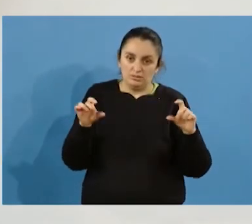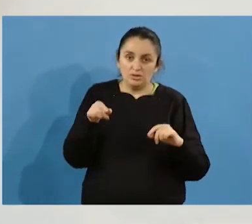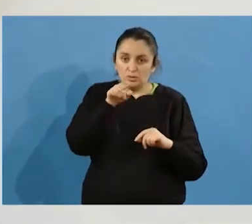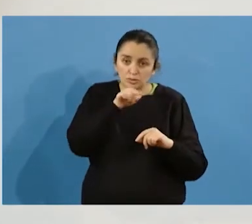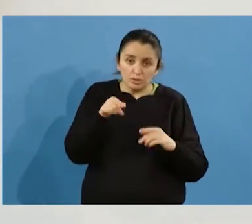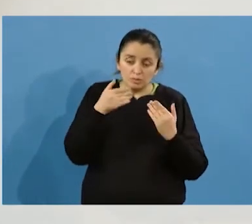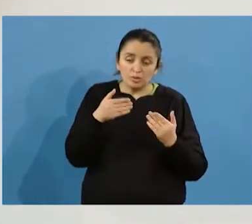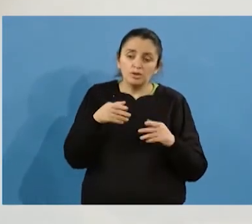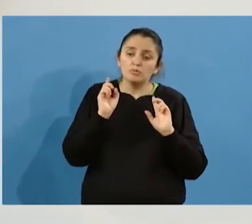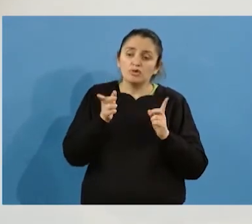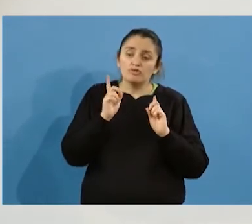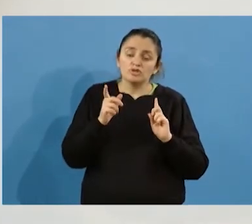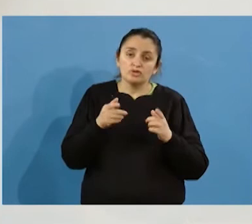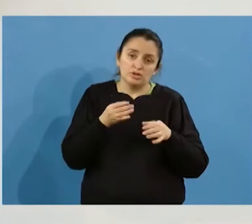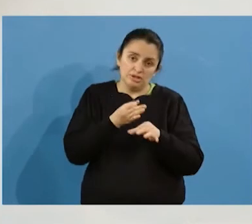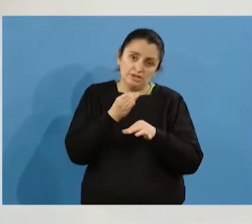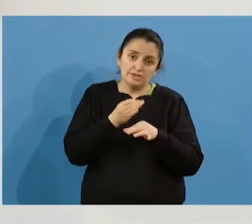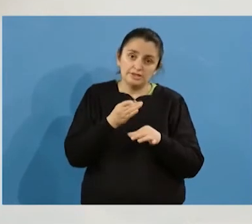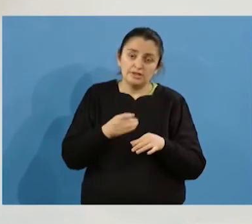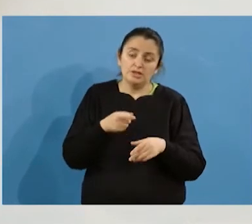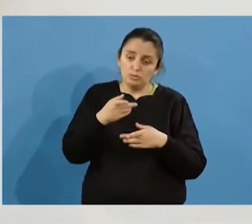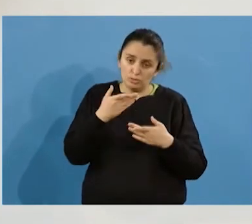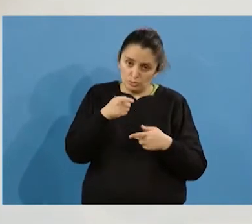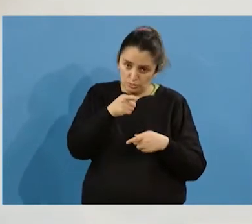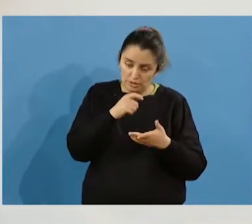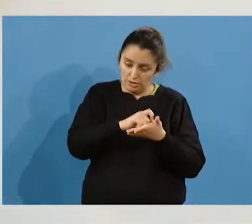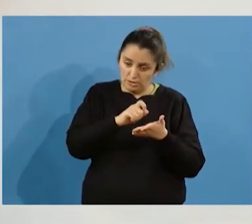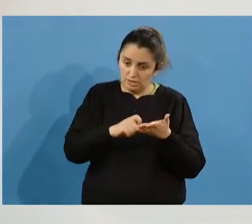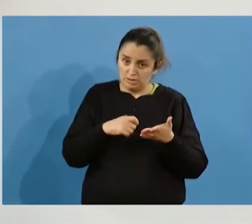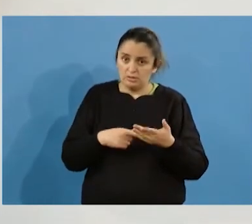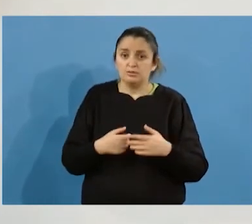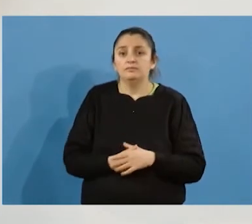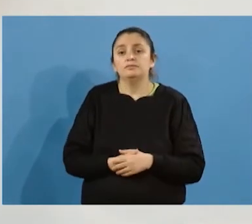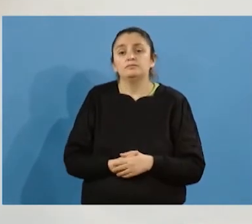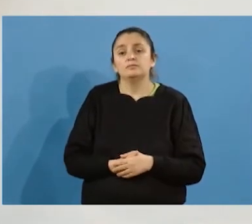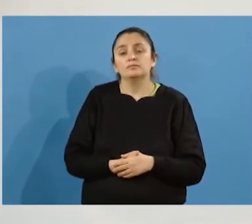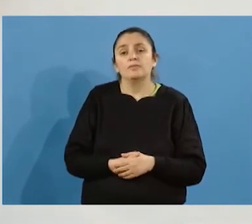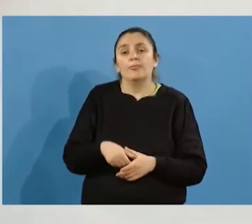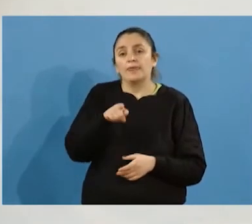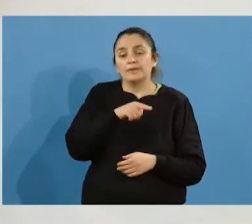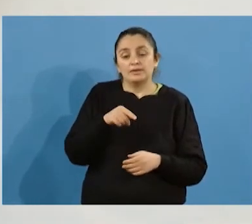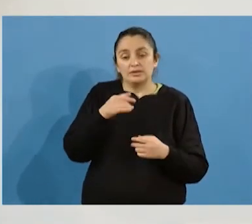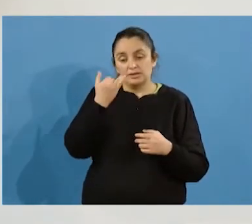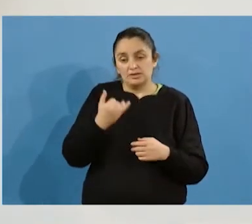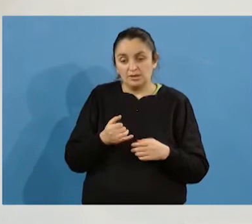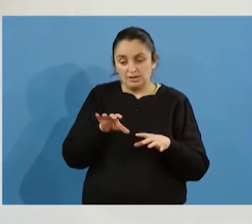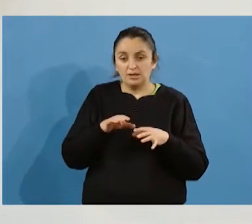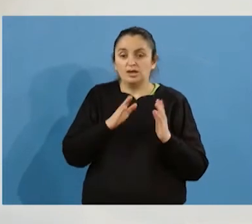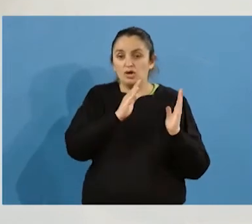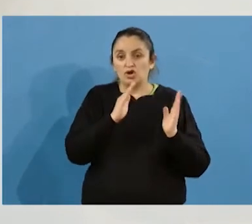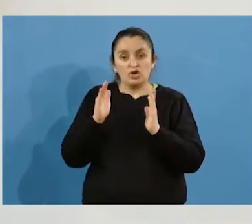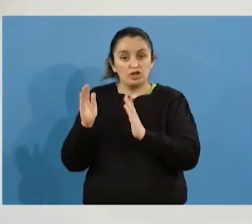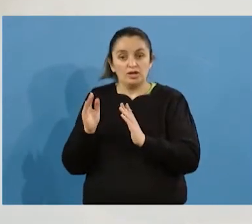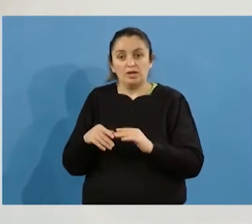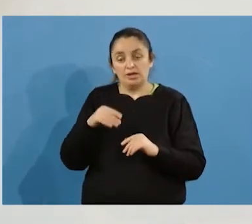profesores les den y que tengan la posibilidad de ustedes de enfrentarse es bien que justamente ordenar y poder aplicar y